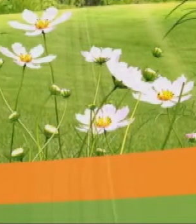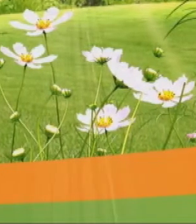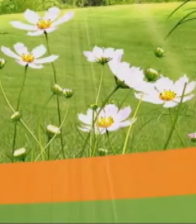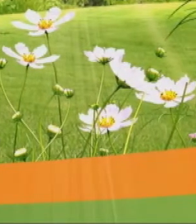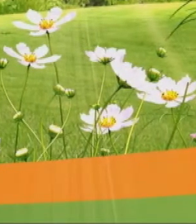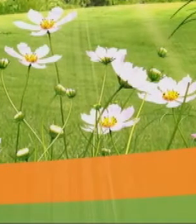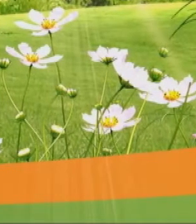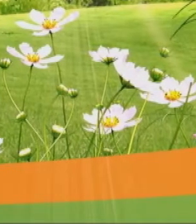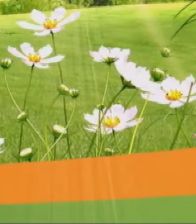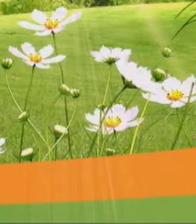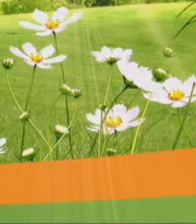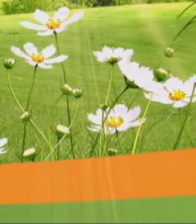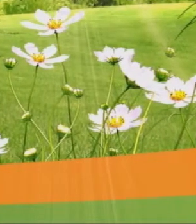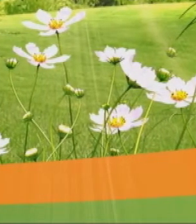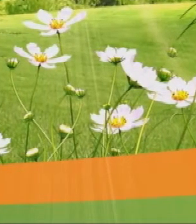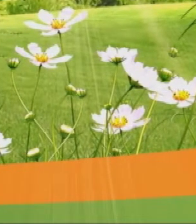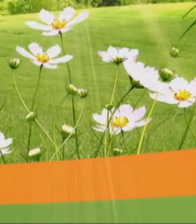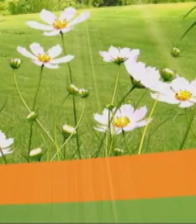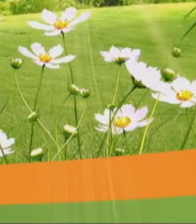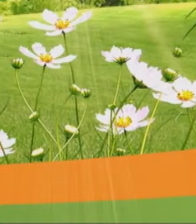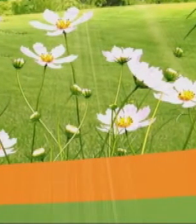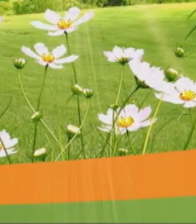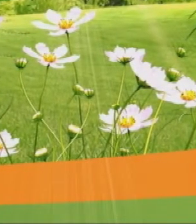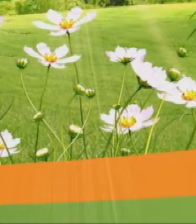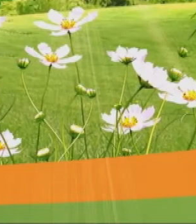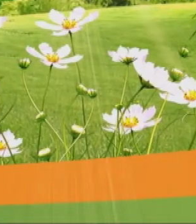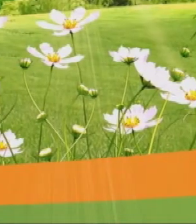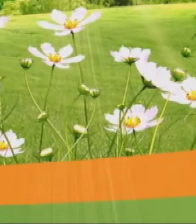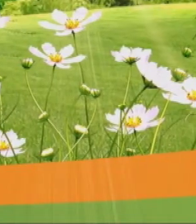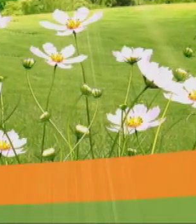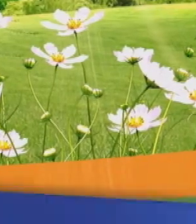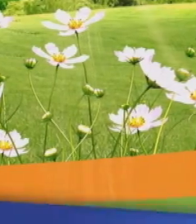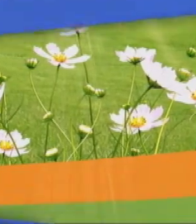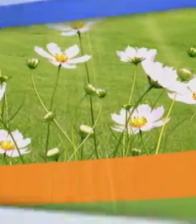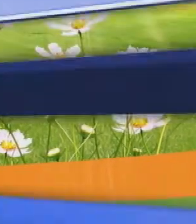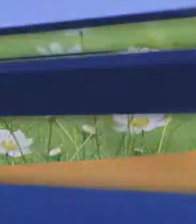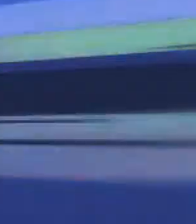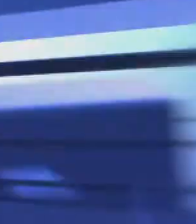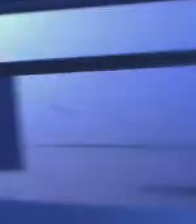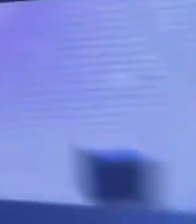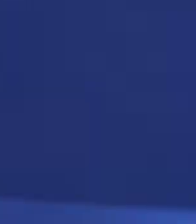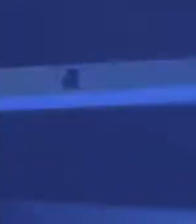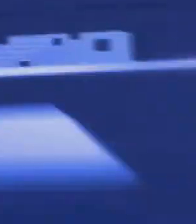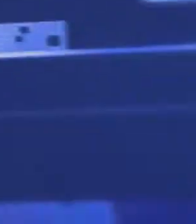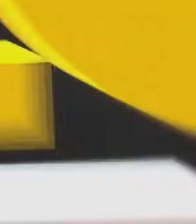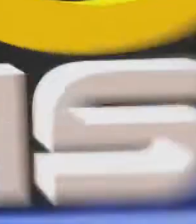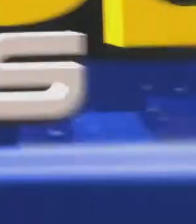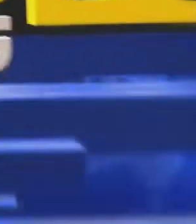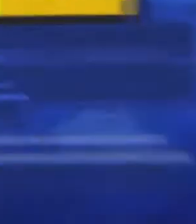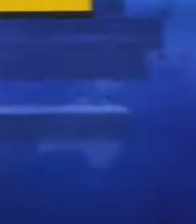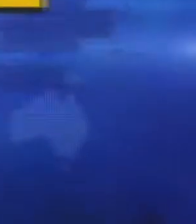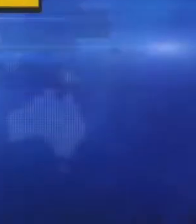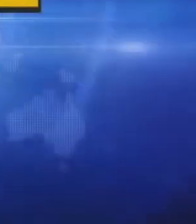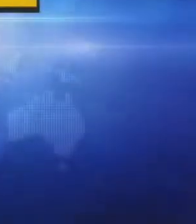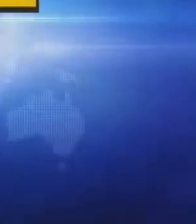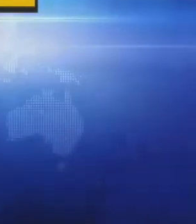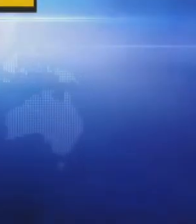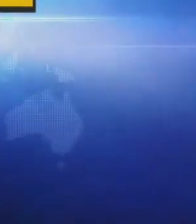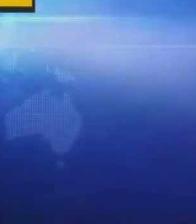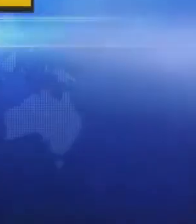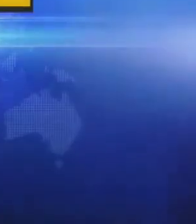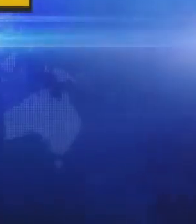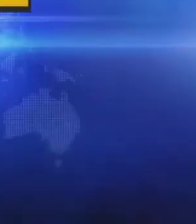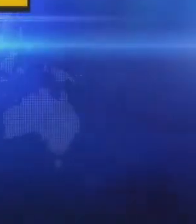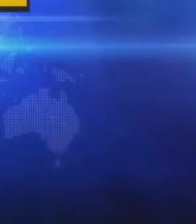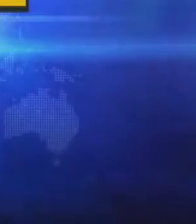el patrocinio de Barsol Ecológico, Barsol Aroma, Delicias, líder en limpiezas. Enlace Noticias, el noticiero que usted quiere